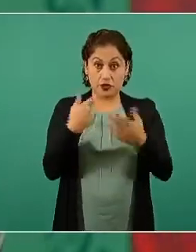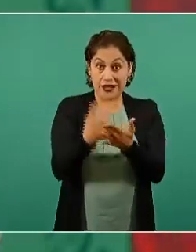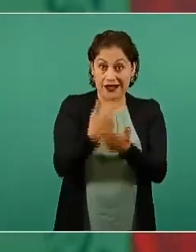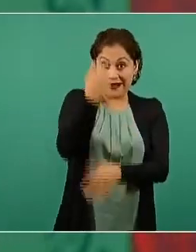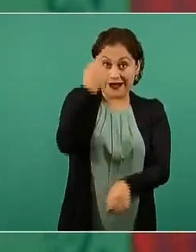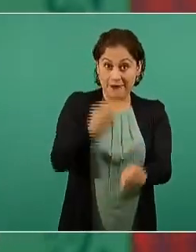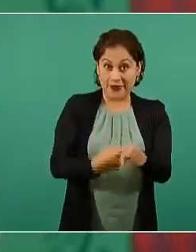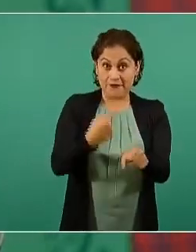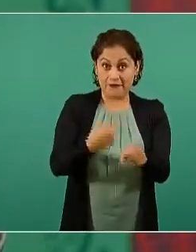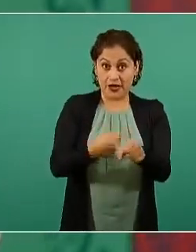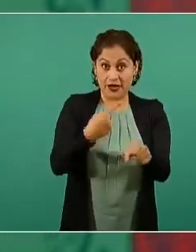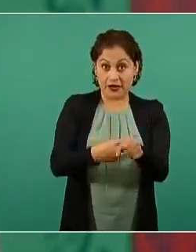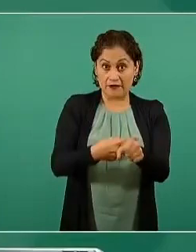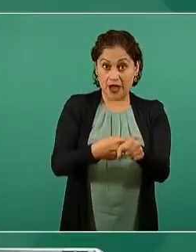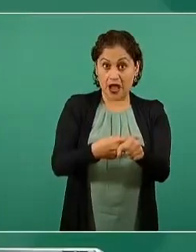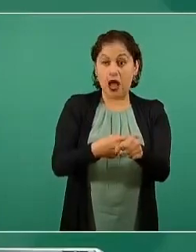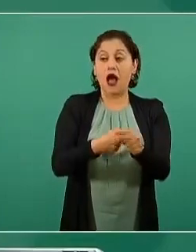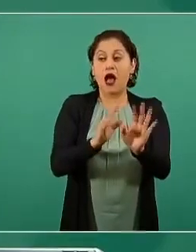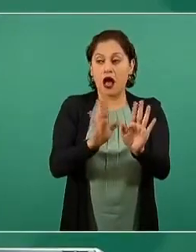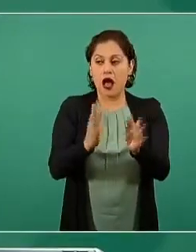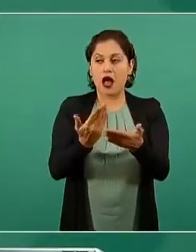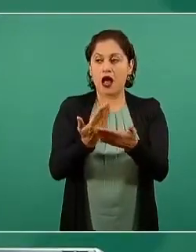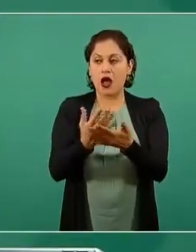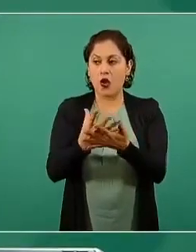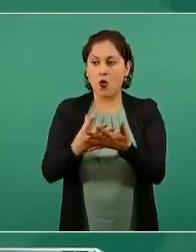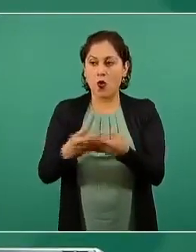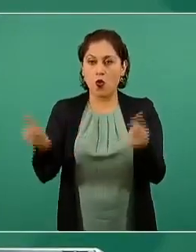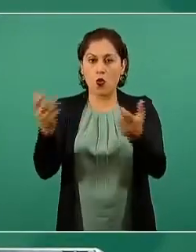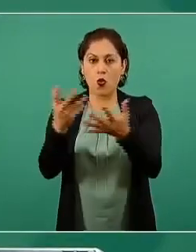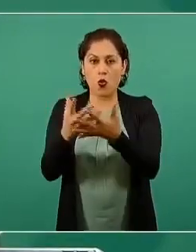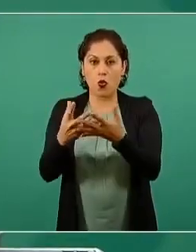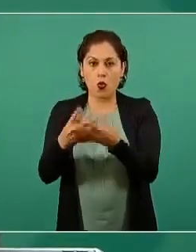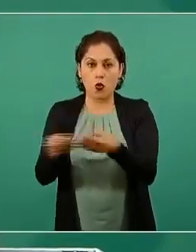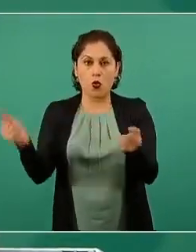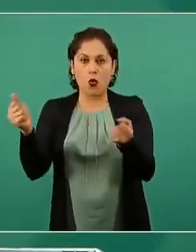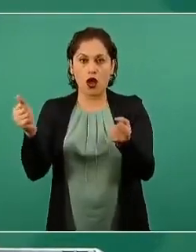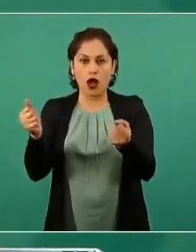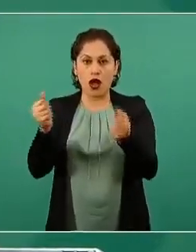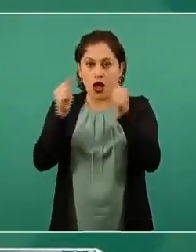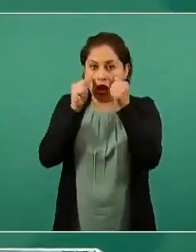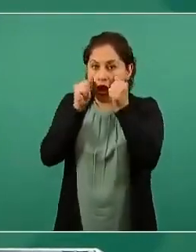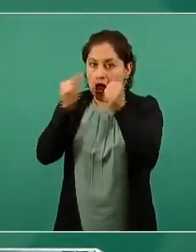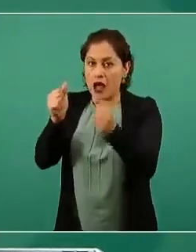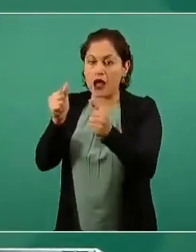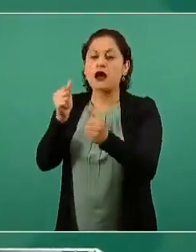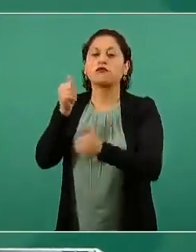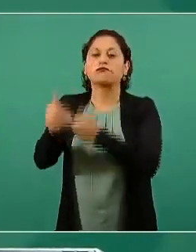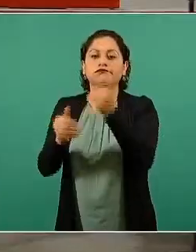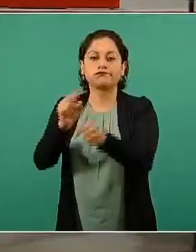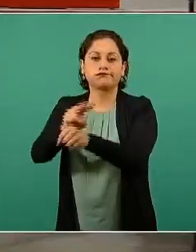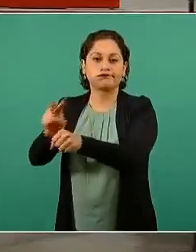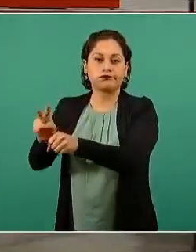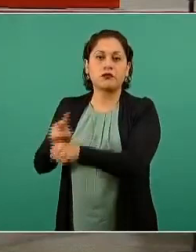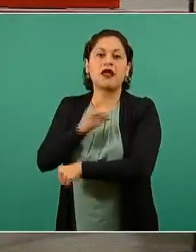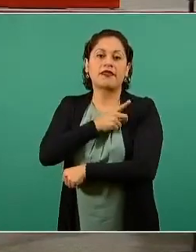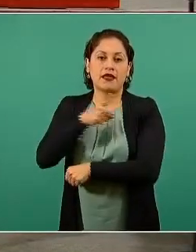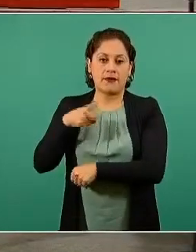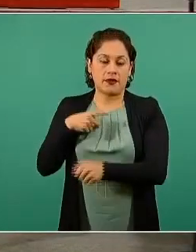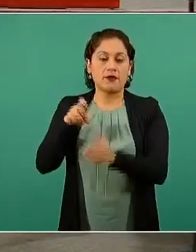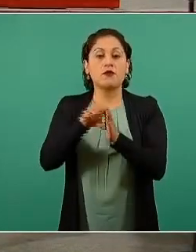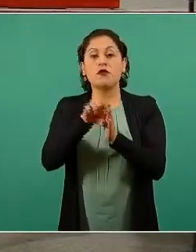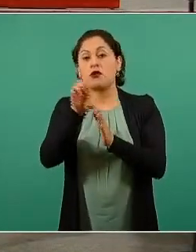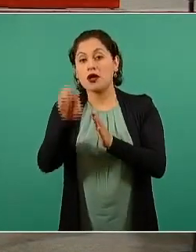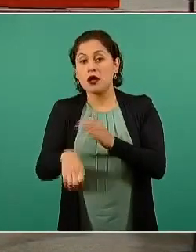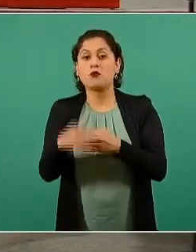se quite la capacidad de darle seguimiento a las personas que ya se recuperaron. Hasta el momento no tenemos un reto